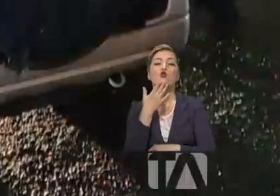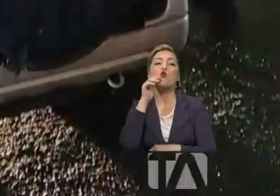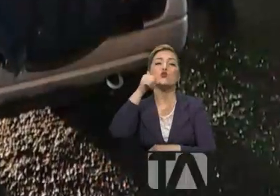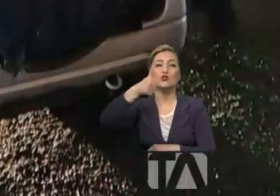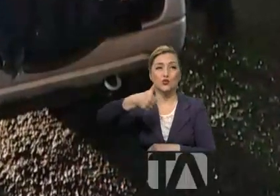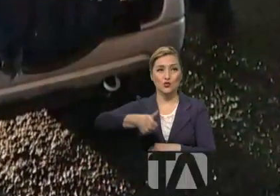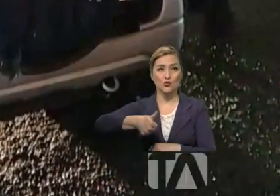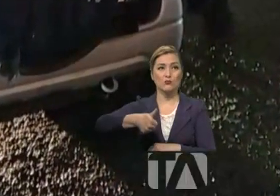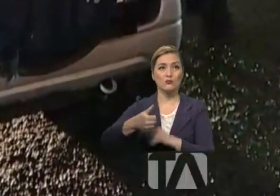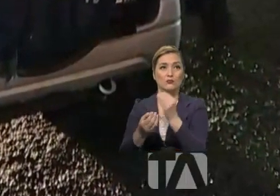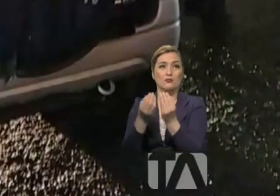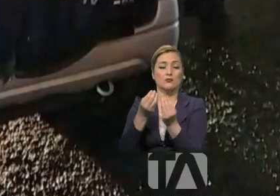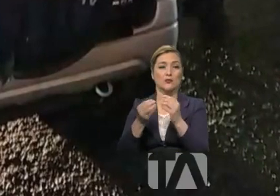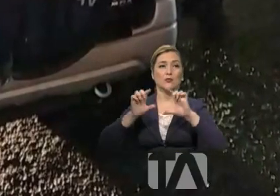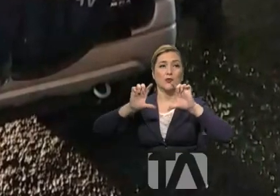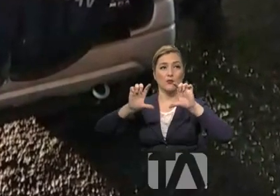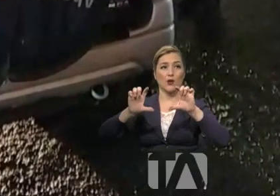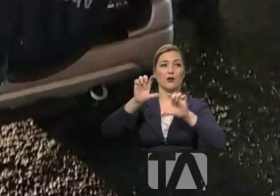carro encontrado incinerado tiene placas